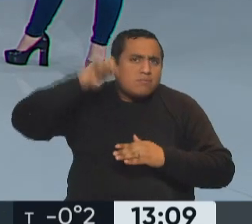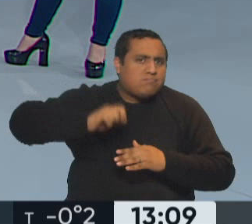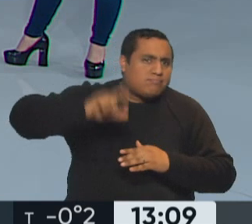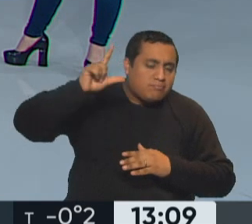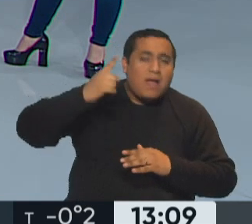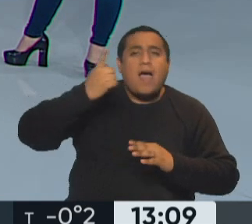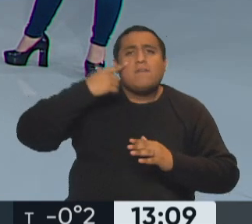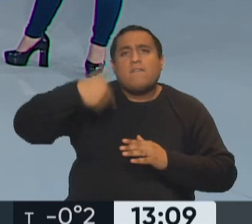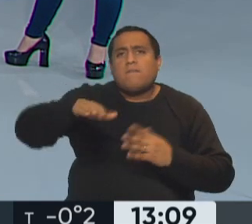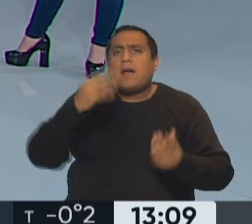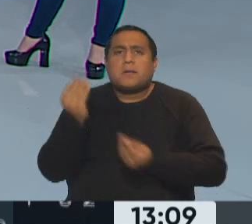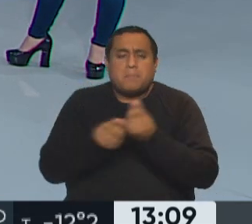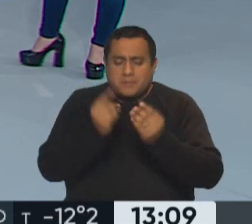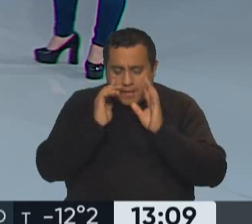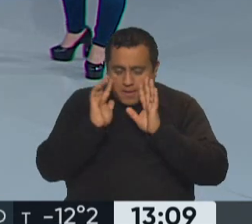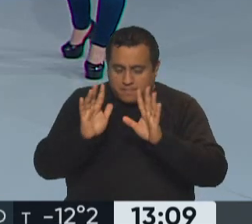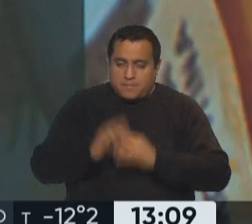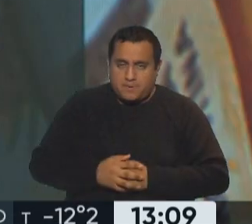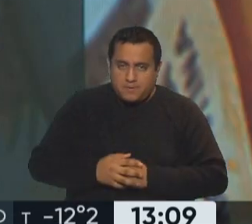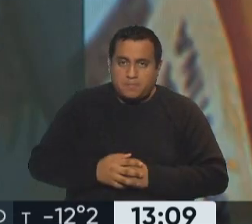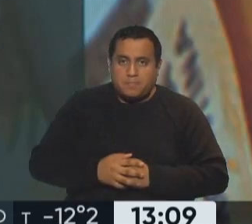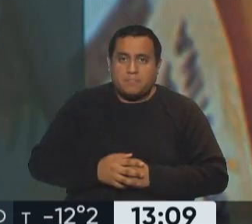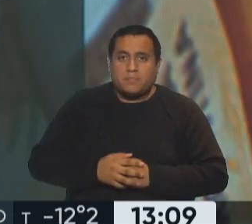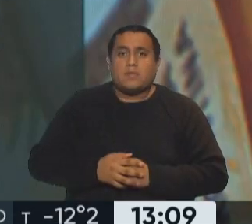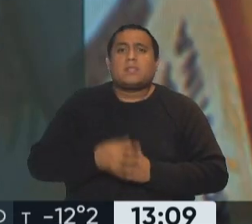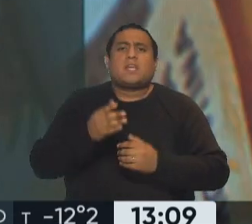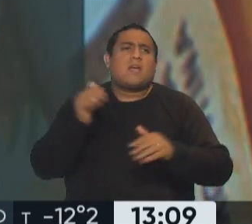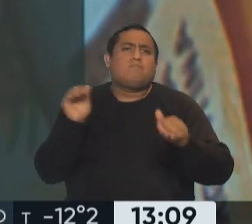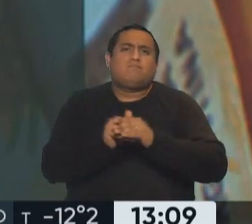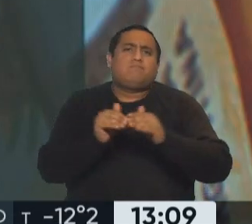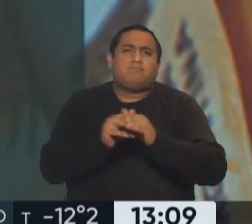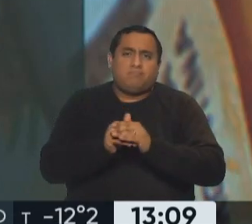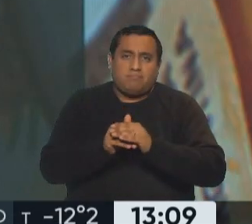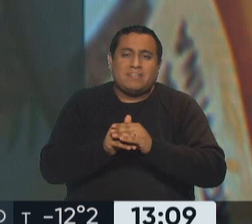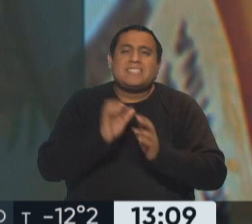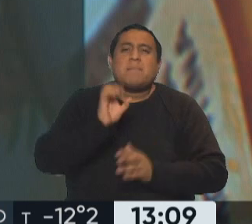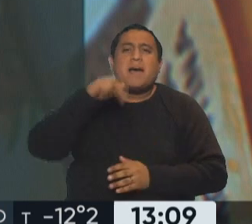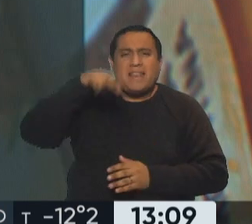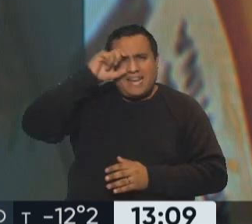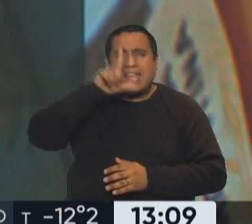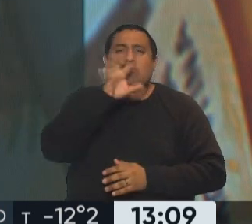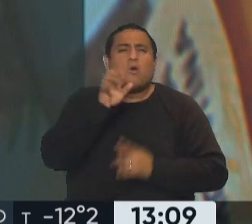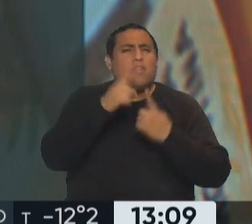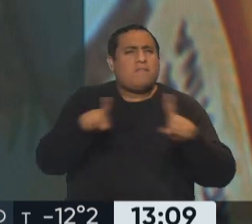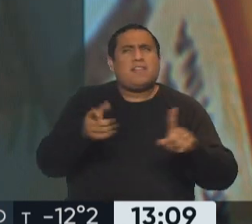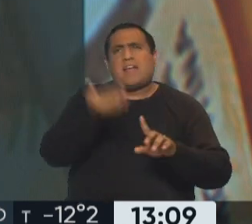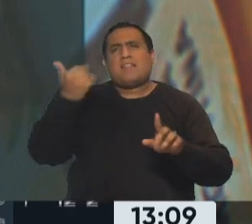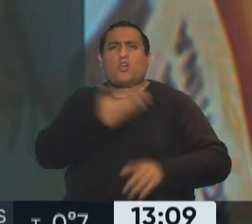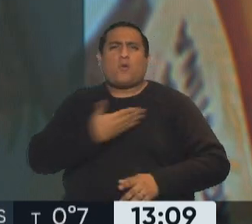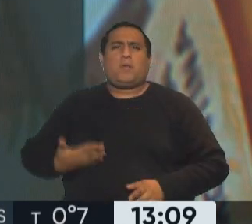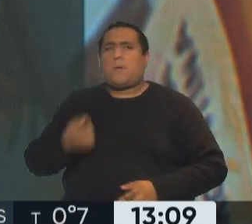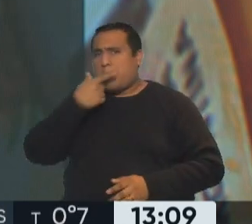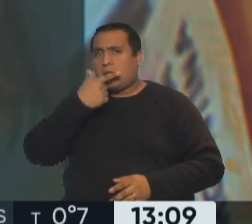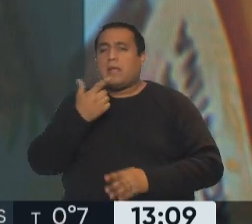transcurso de los días para que se refuercen las colocaciones del Tesoro, que es el financiamiento neto, distinto a lo que hacía el gobierno anterior, el macrismo, que